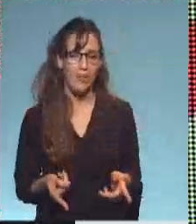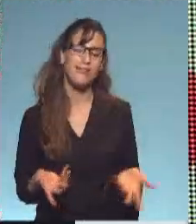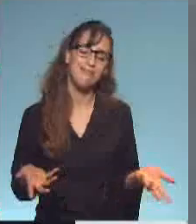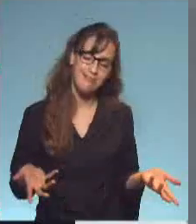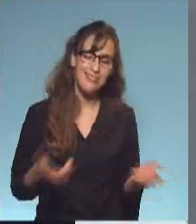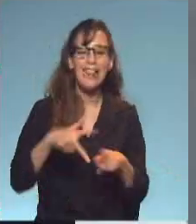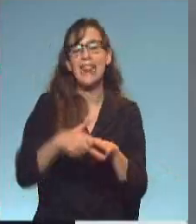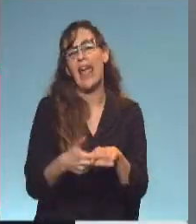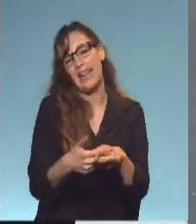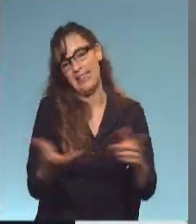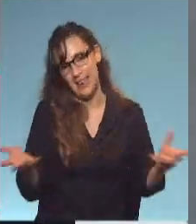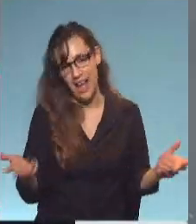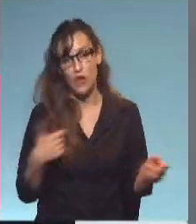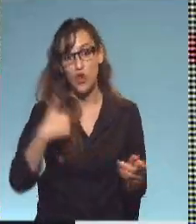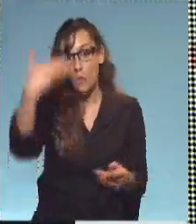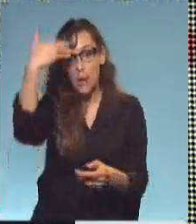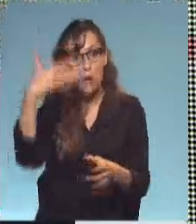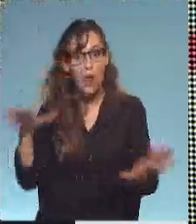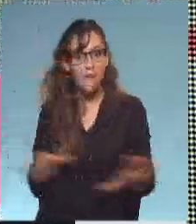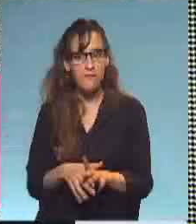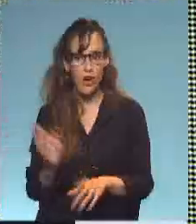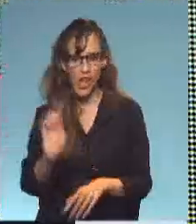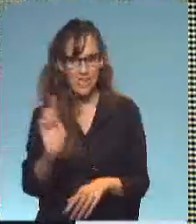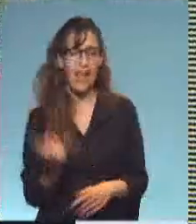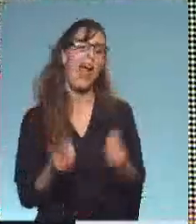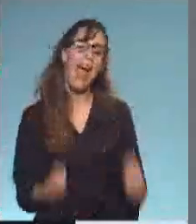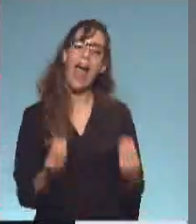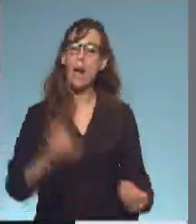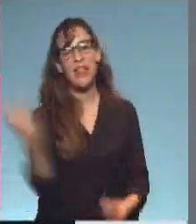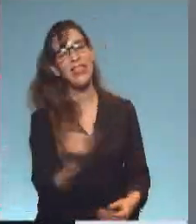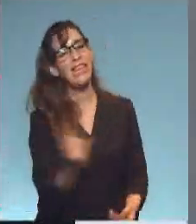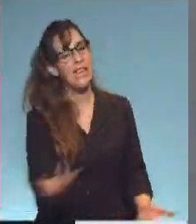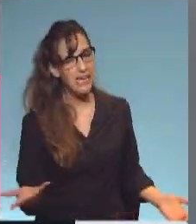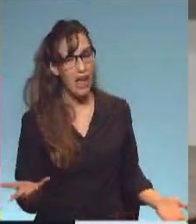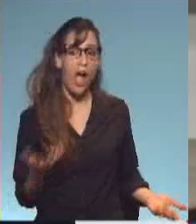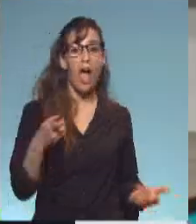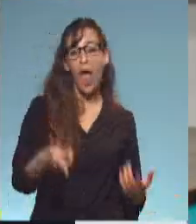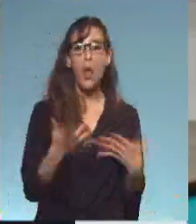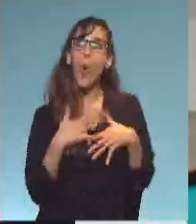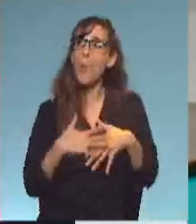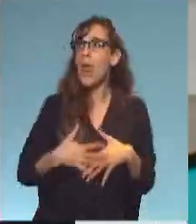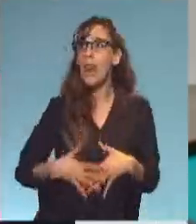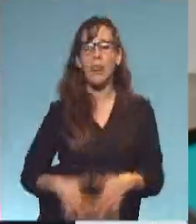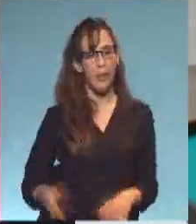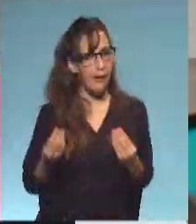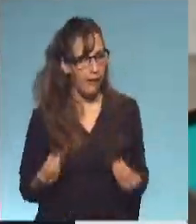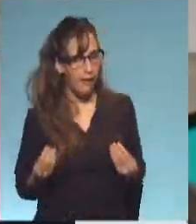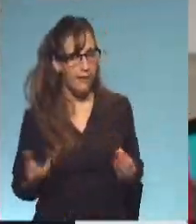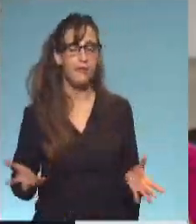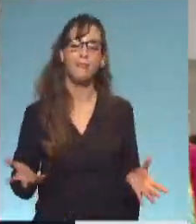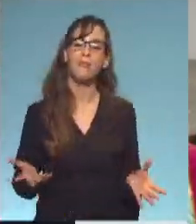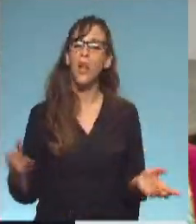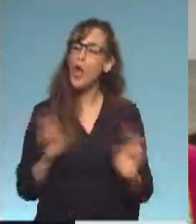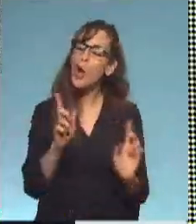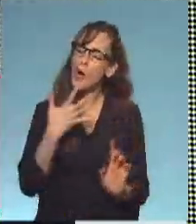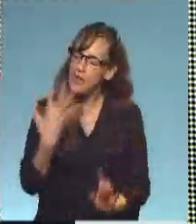una técnica. En realidad yo soy, no tengo tan, tan buena memoria. De hecho. ¡Ah, ¡oh, mentira, mentira! Ahora se hace el humilde, se hace el humilde. No, no, pero, no,